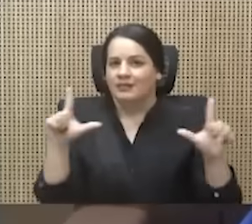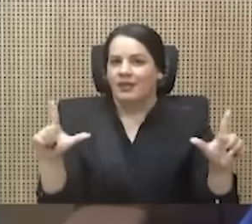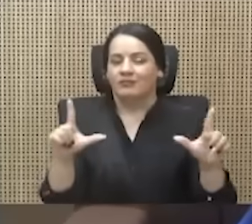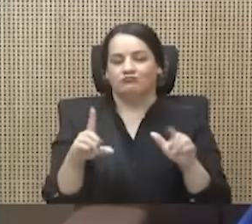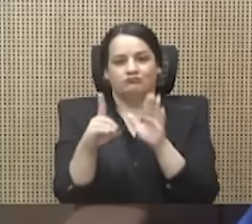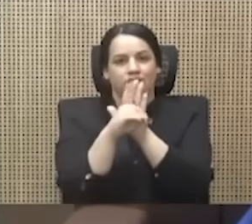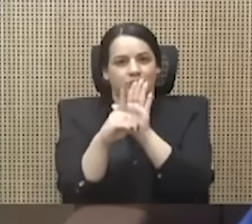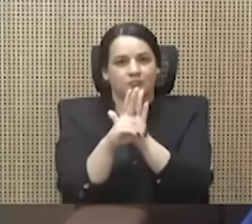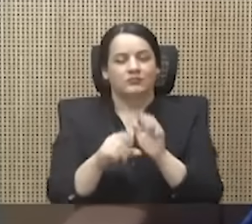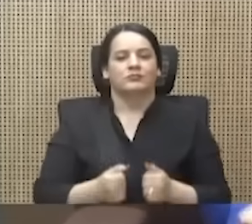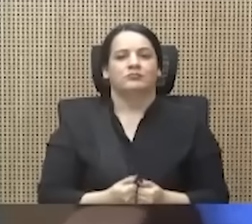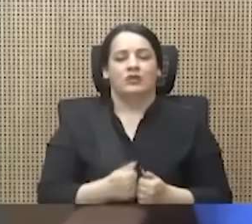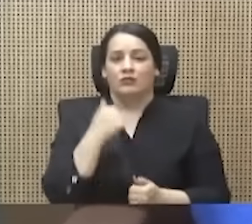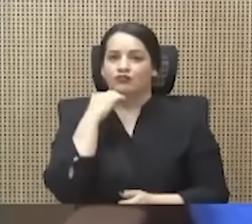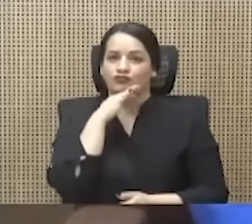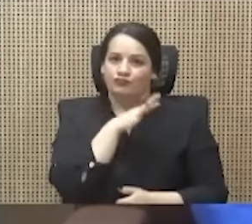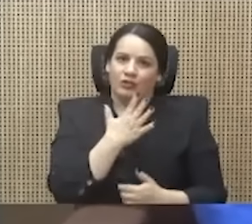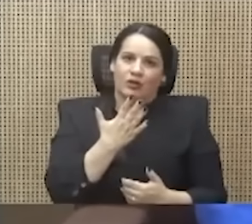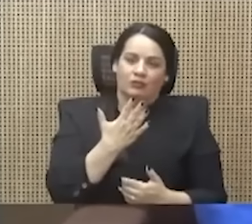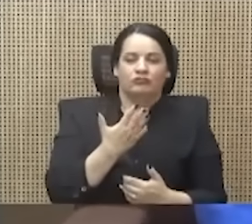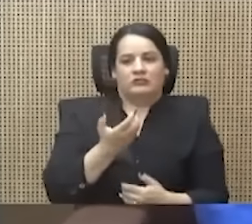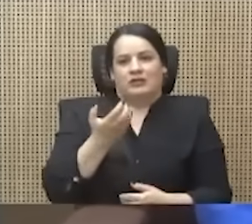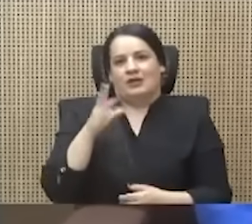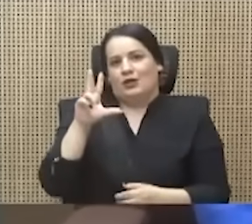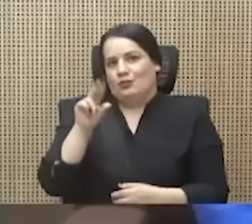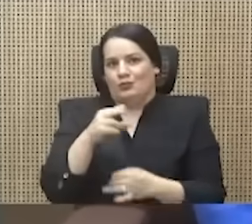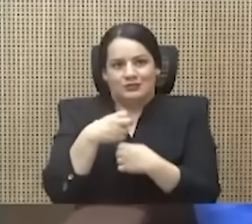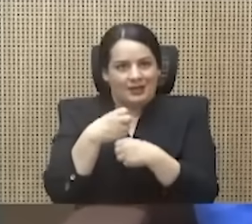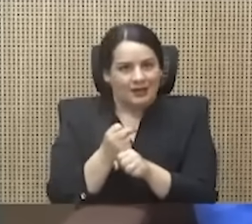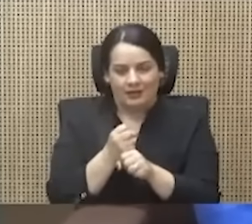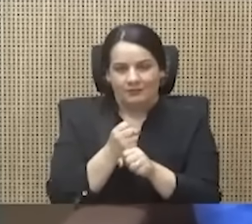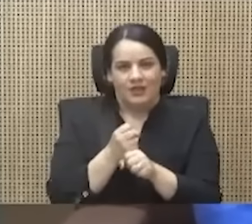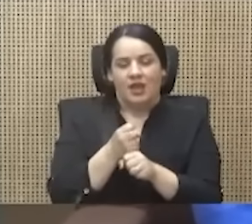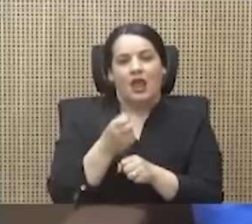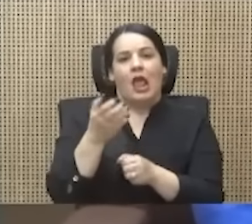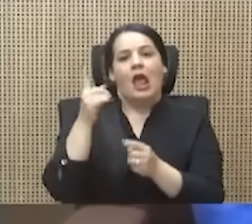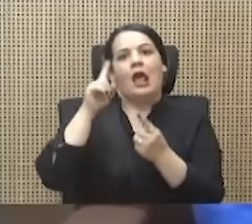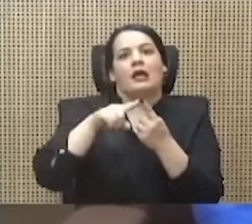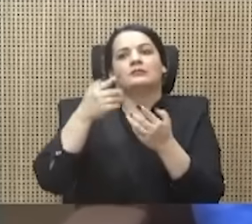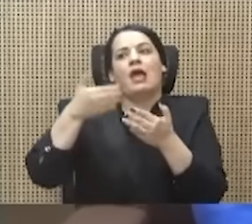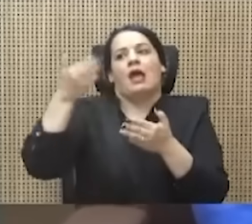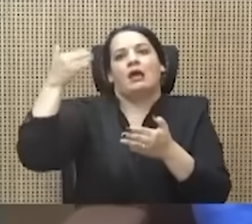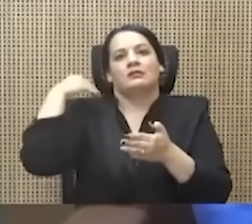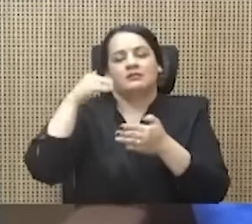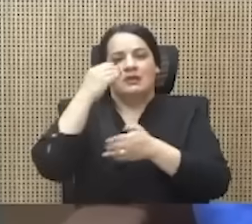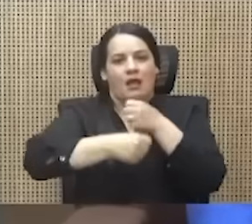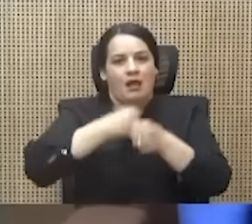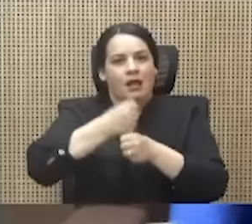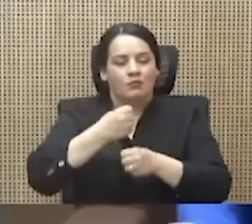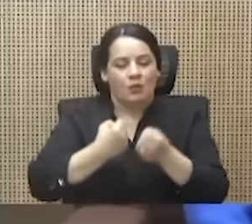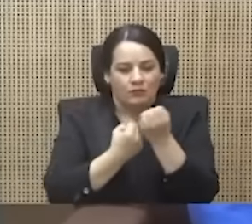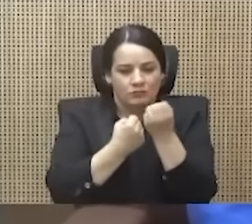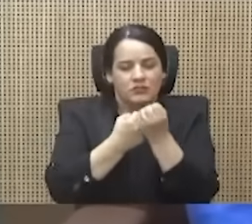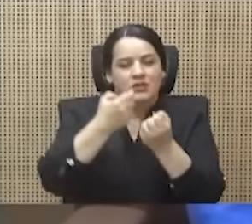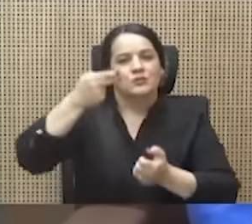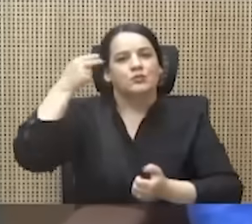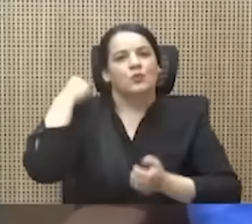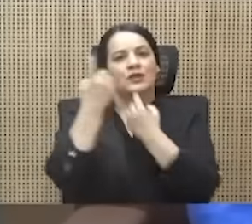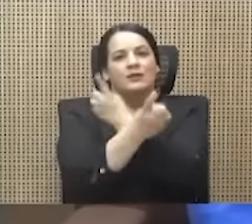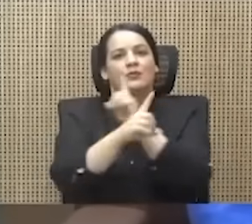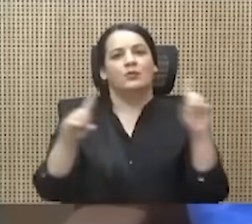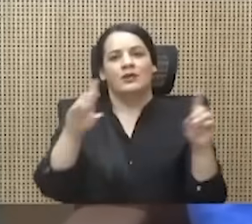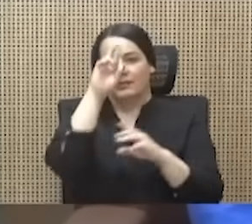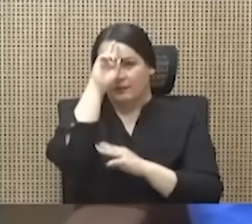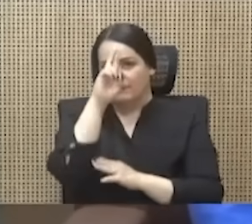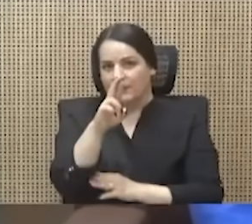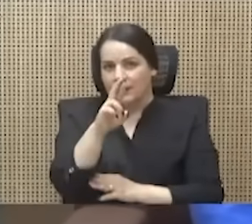derechos. Extraño sería que no lo hagamos, si cuando menos hasta hace algunos años nos ha respaldado una historia democrática y de